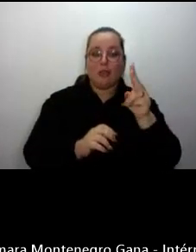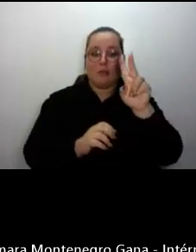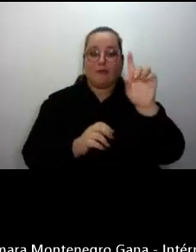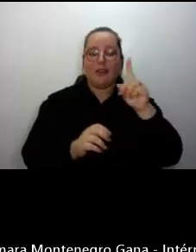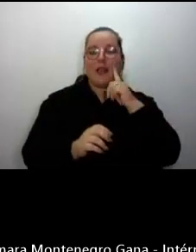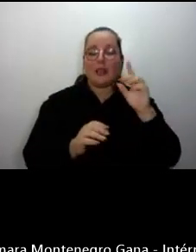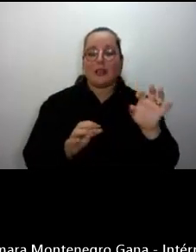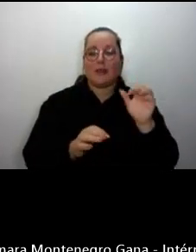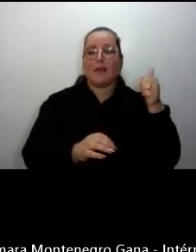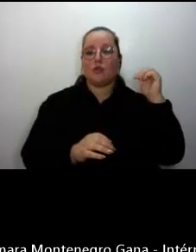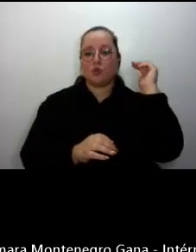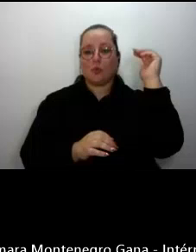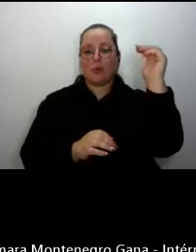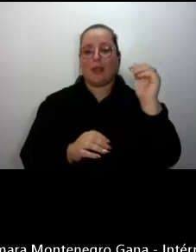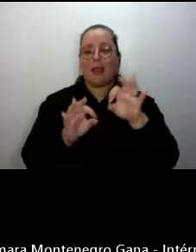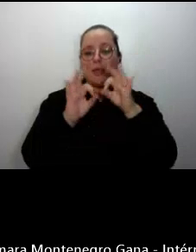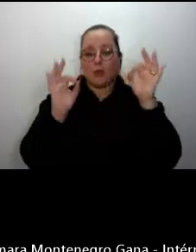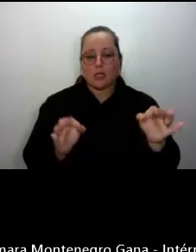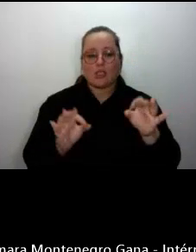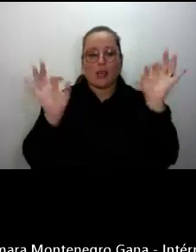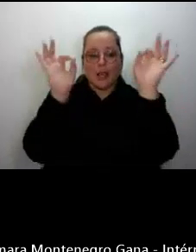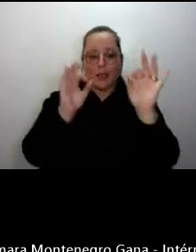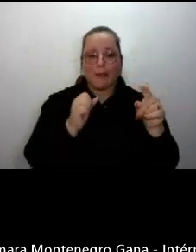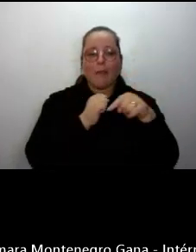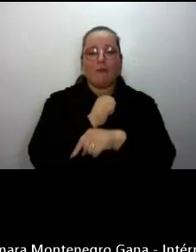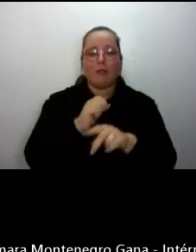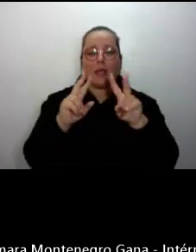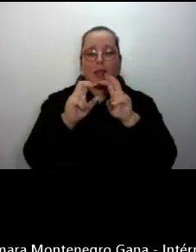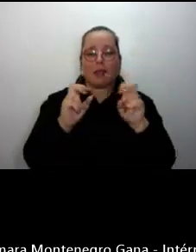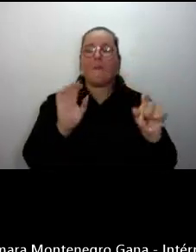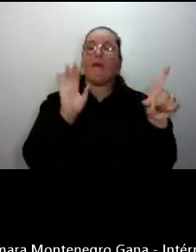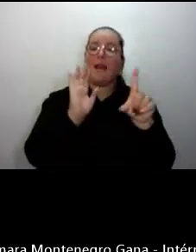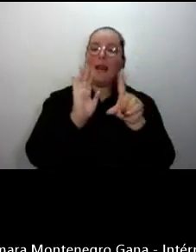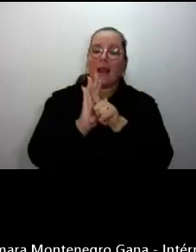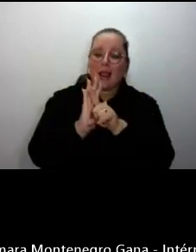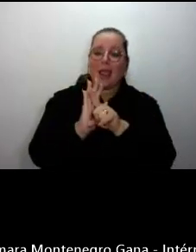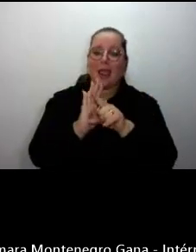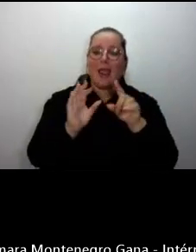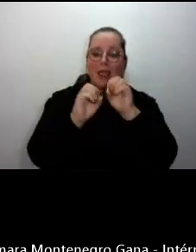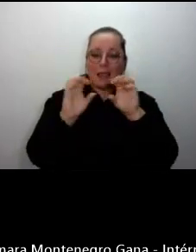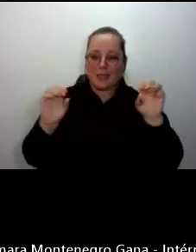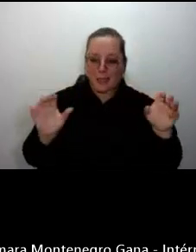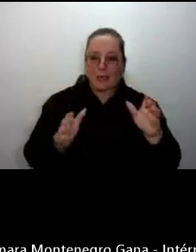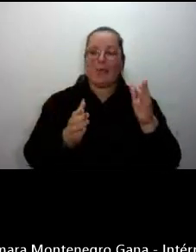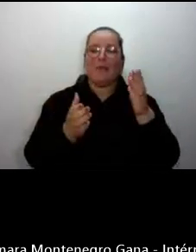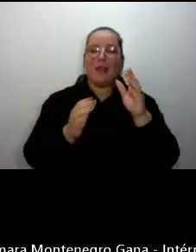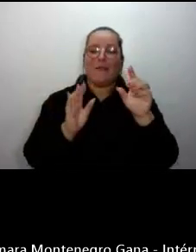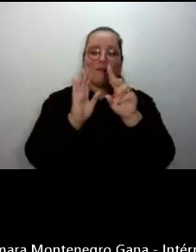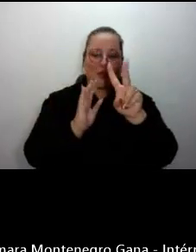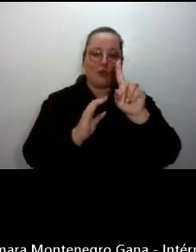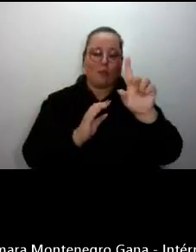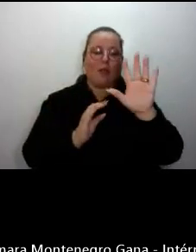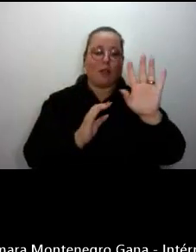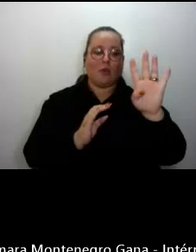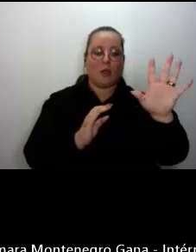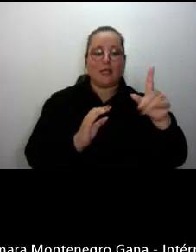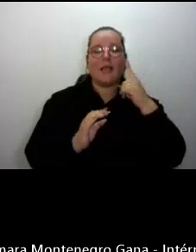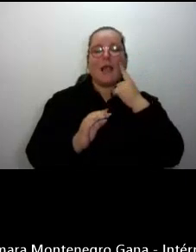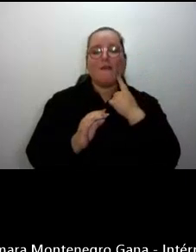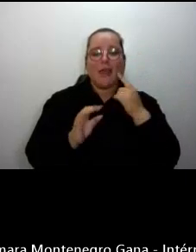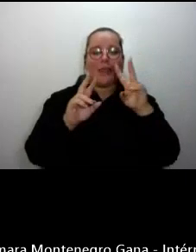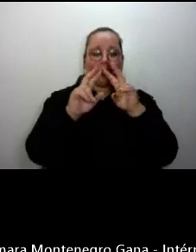las obligaciones de los establecimientos educacionales derivadas de la Ley 21.545, enfatizando en la importancia, ¿cierto?, de